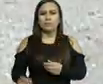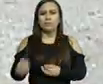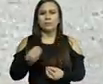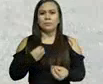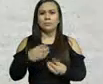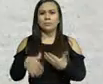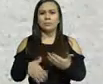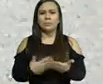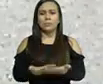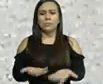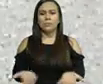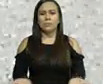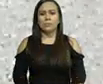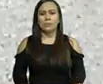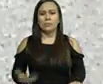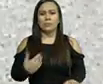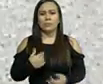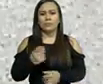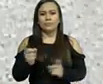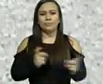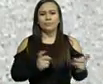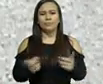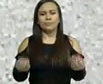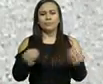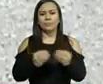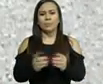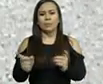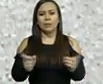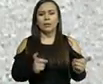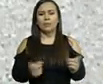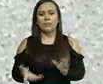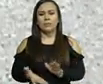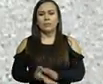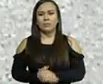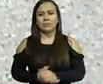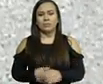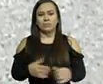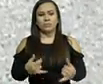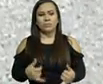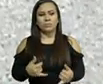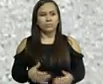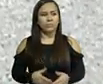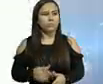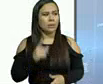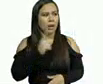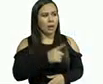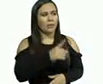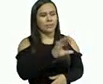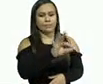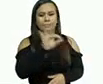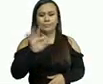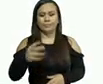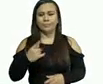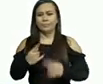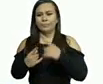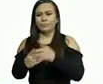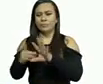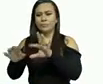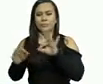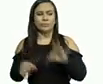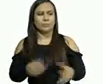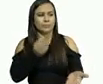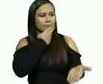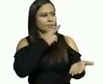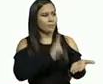podía decir nada que haya más contras porque los profesores sólo se dedican a dar clases o acceder de acuerdo a un comunicado del